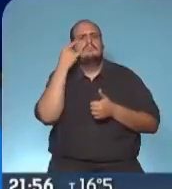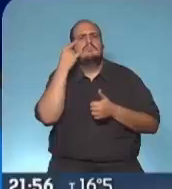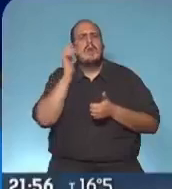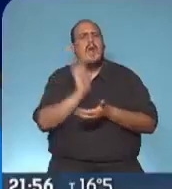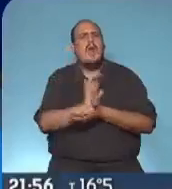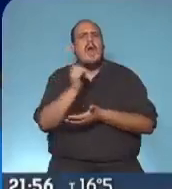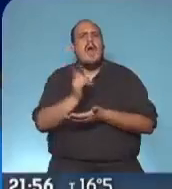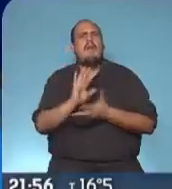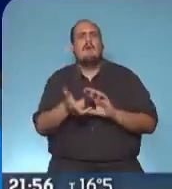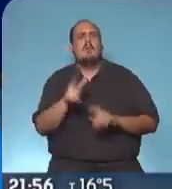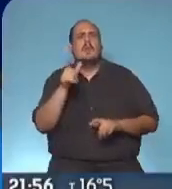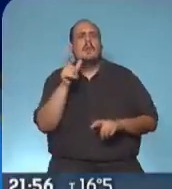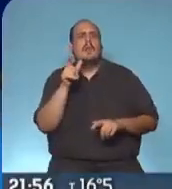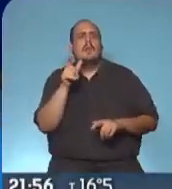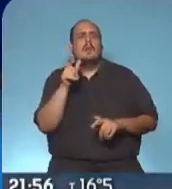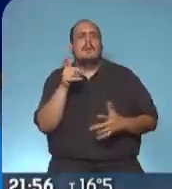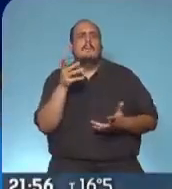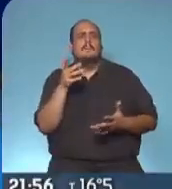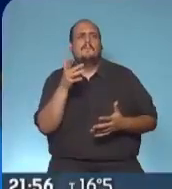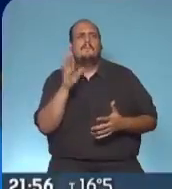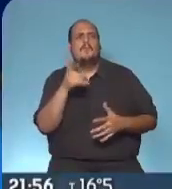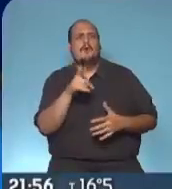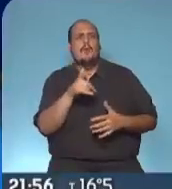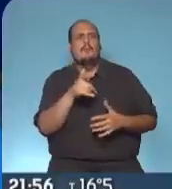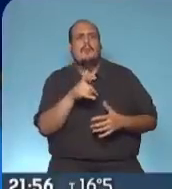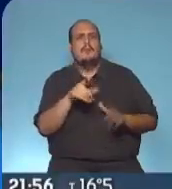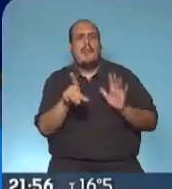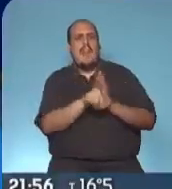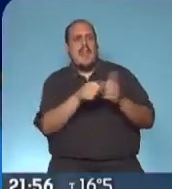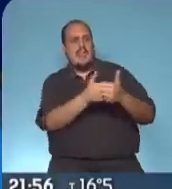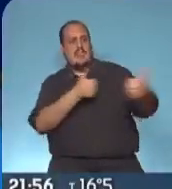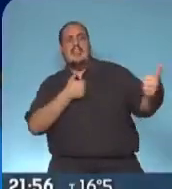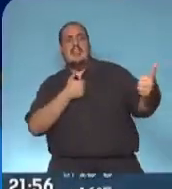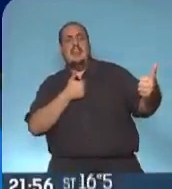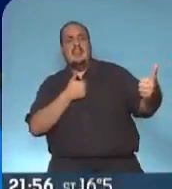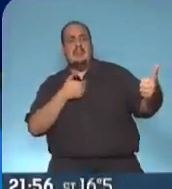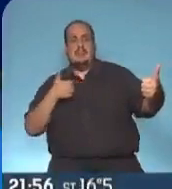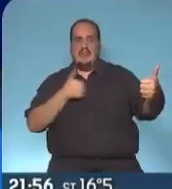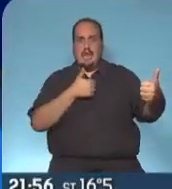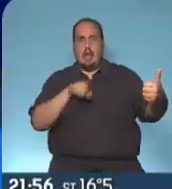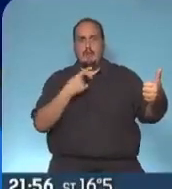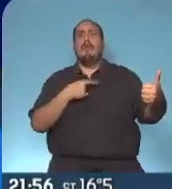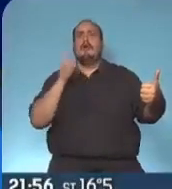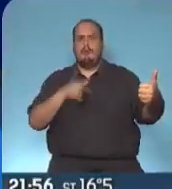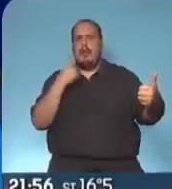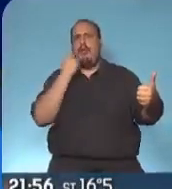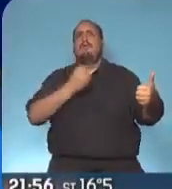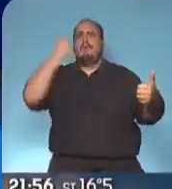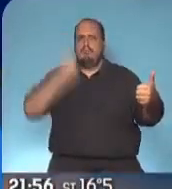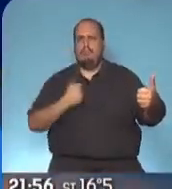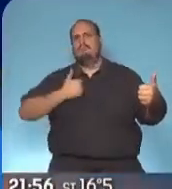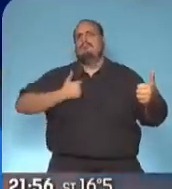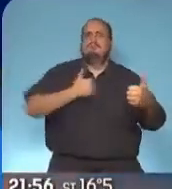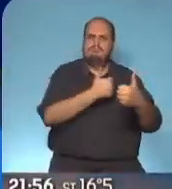suerte de recurrencia de romper esas restricciones y, sin embargo, salirse con